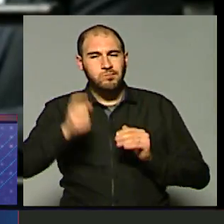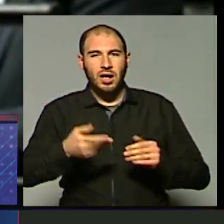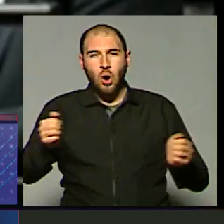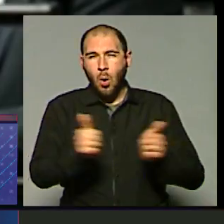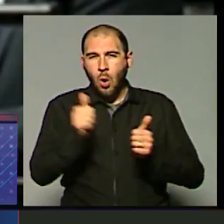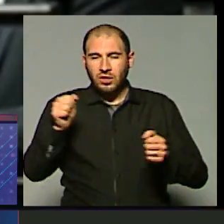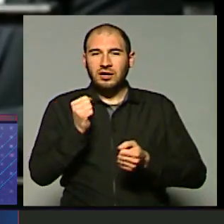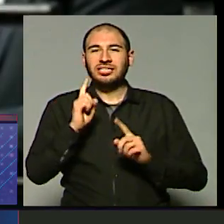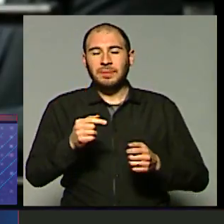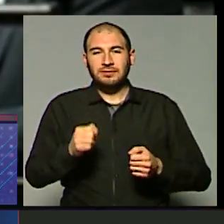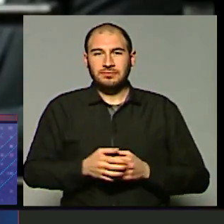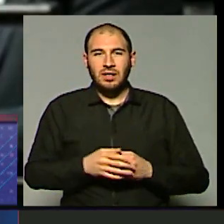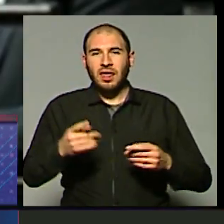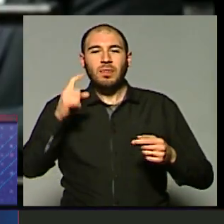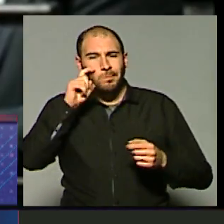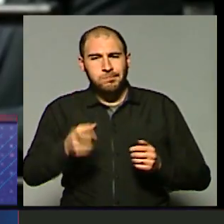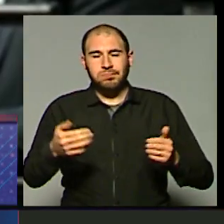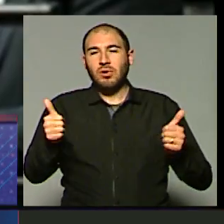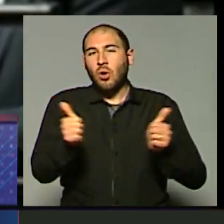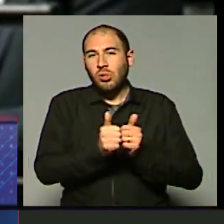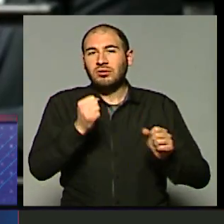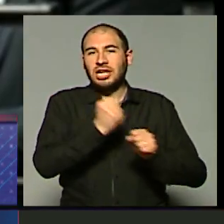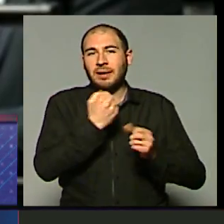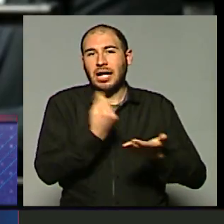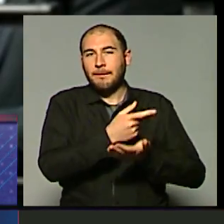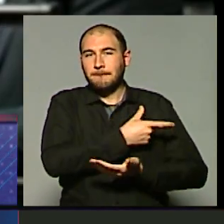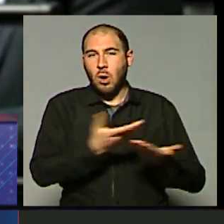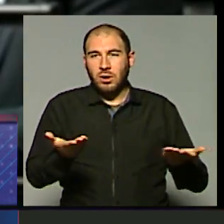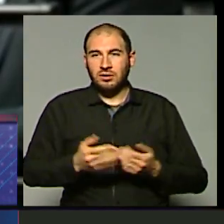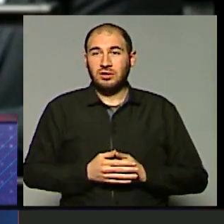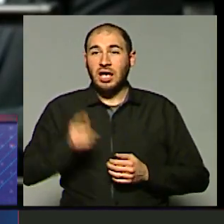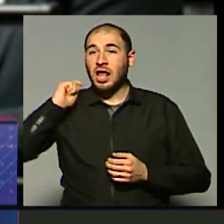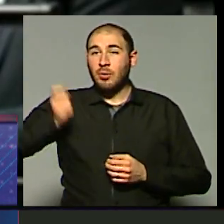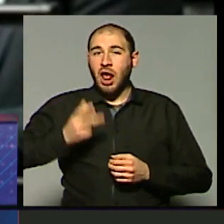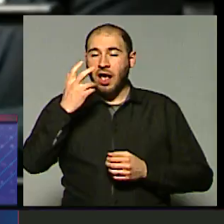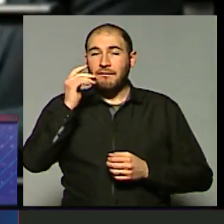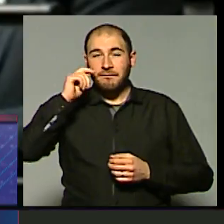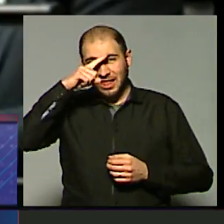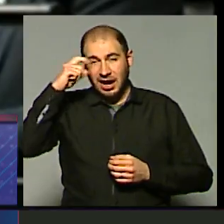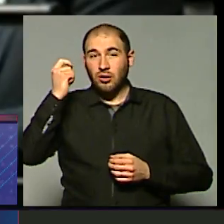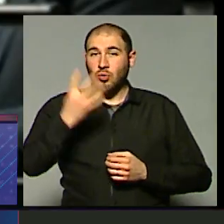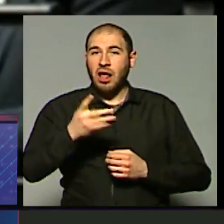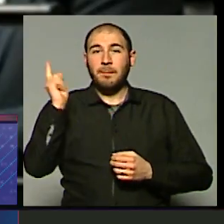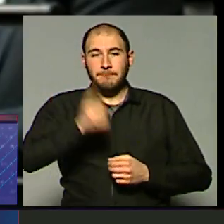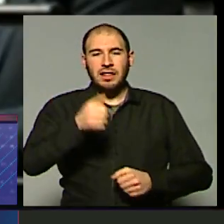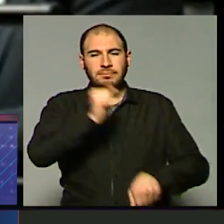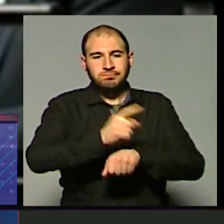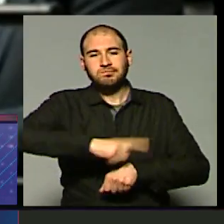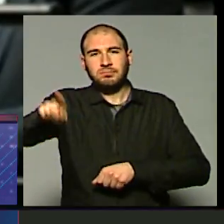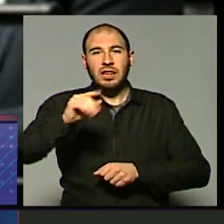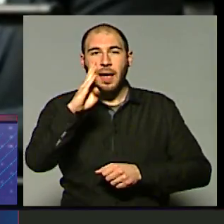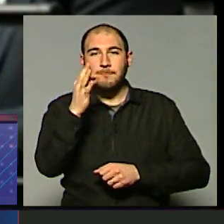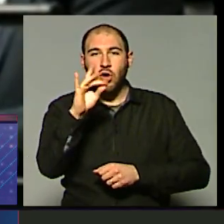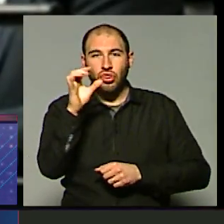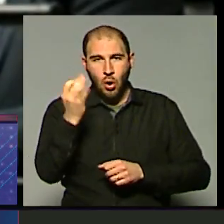cohecho y negociaciones incompatibles con la función pública. El Tribunal Federal número 4 dispuso la detención inmediata de Vudú y